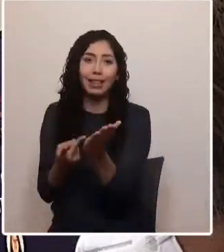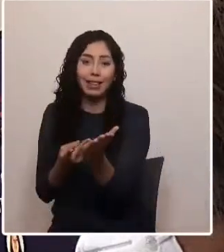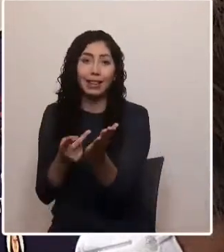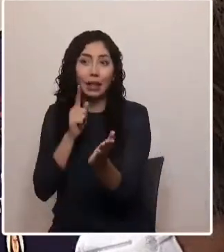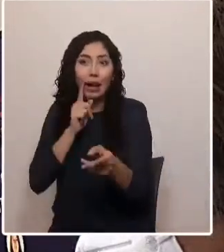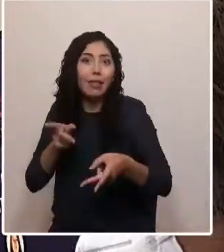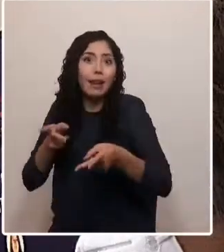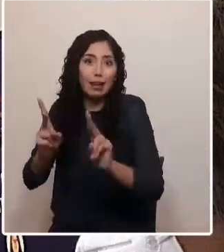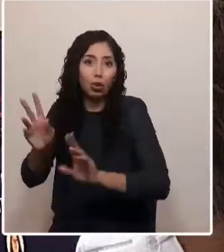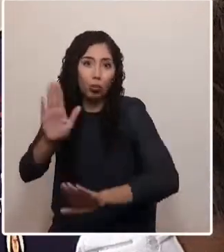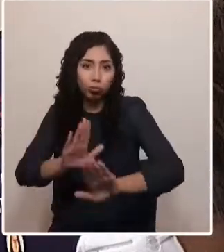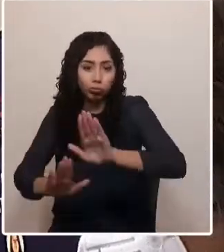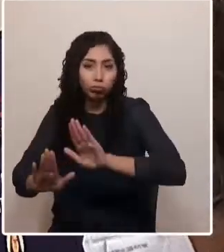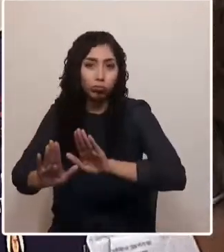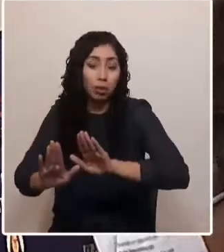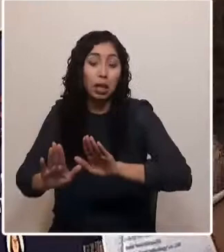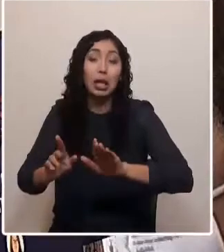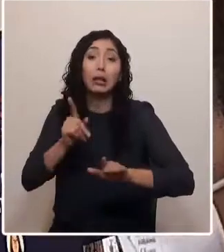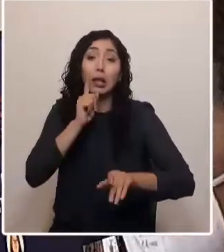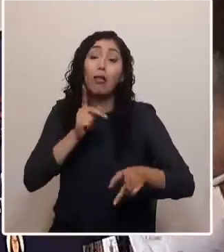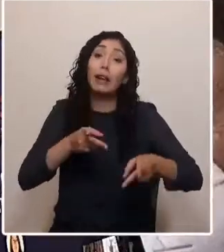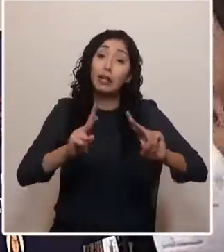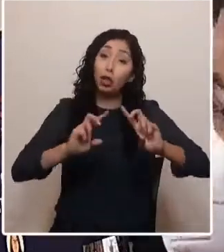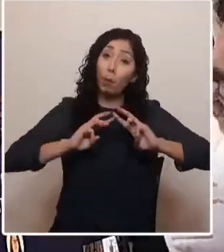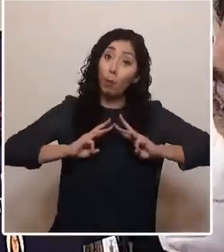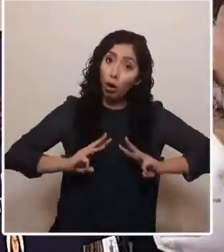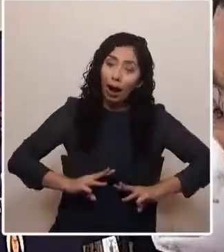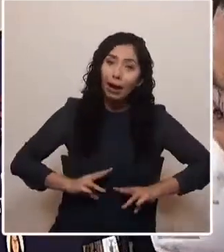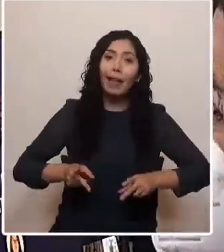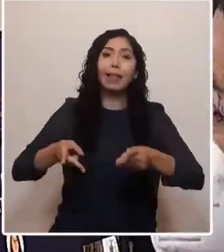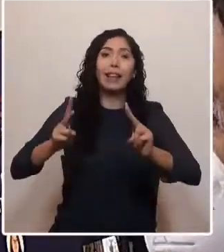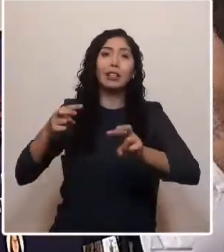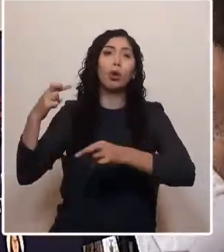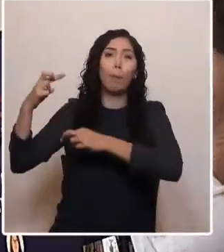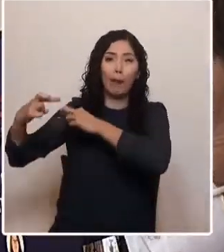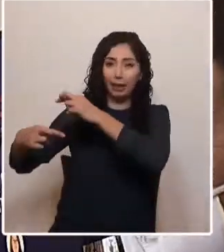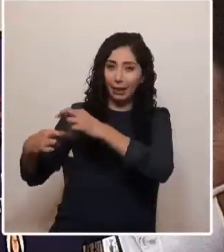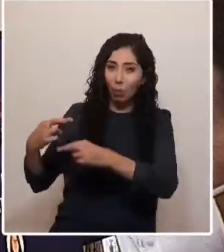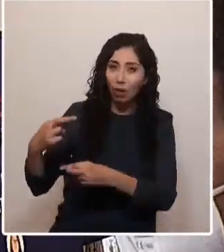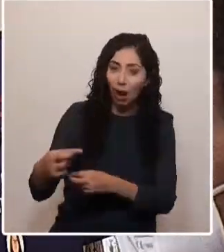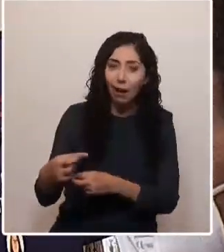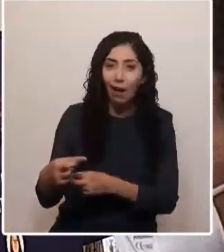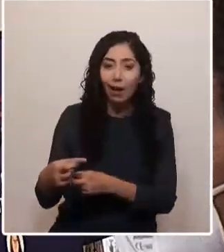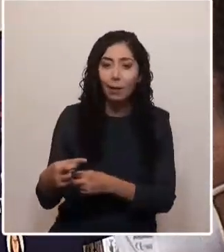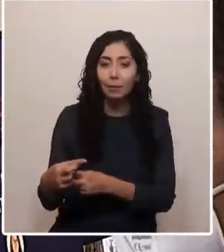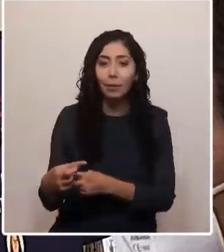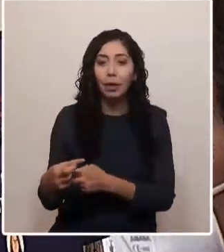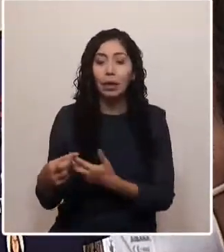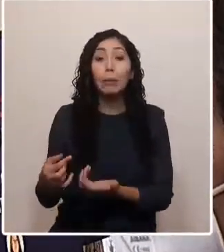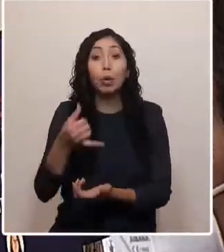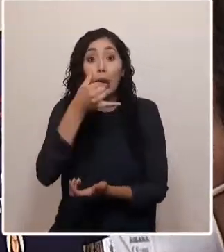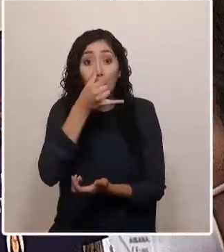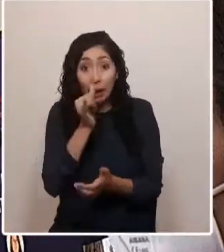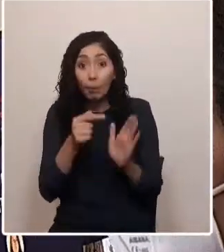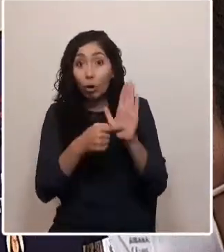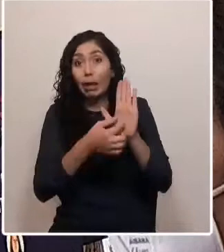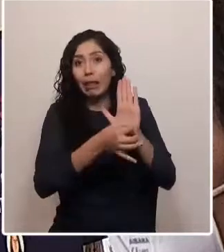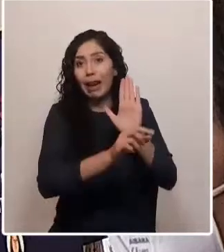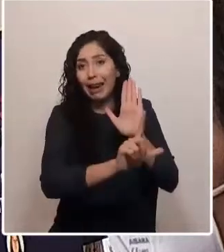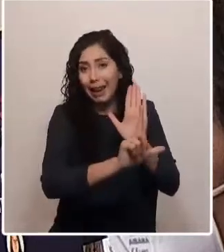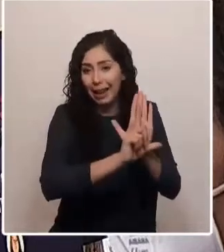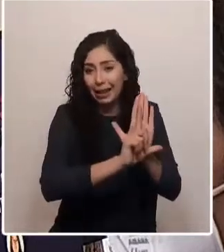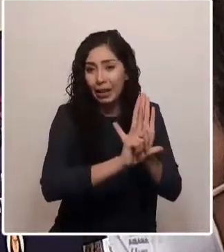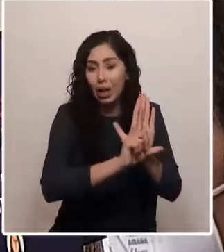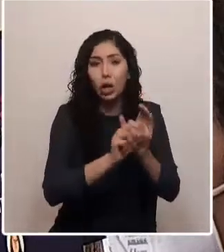comprendiendo los derechos morales y patrimoniales sobre ellas en conformidad y por el tiempo que señale la ley, que no será inferior